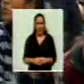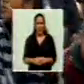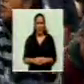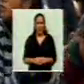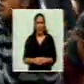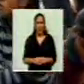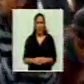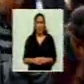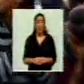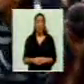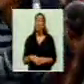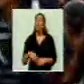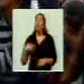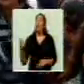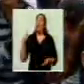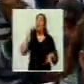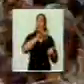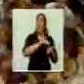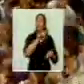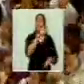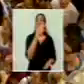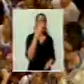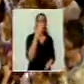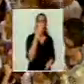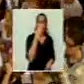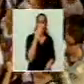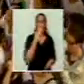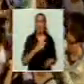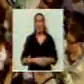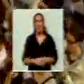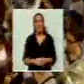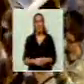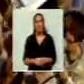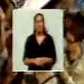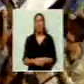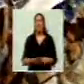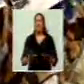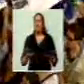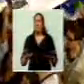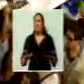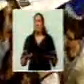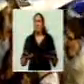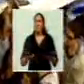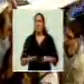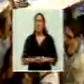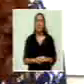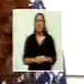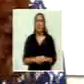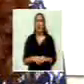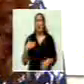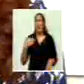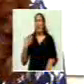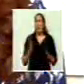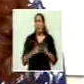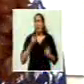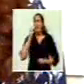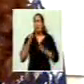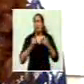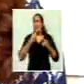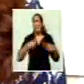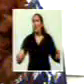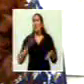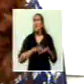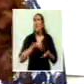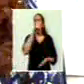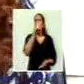Y en Córdoba, antes quiero, porque pasé muy a vuelo rasante por San Miguel del